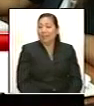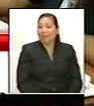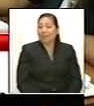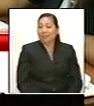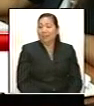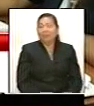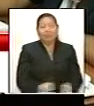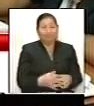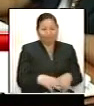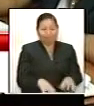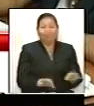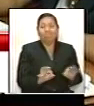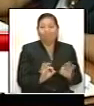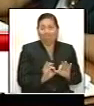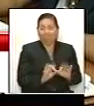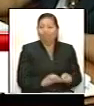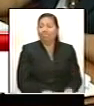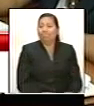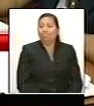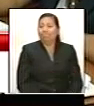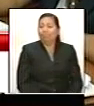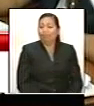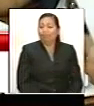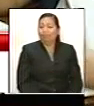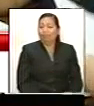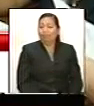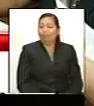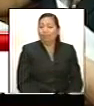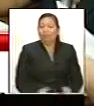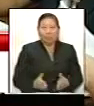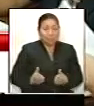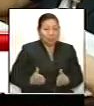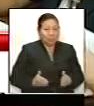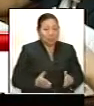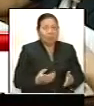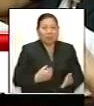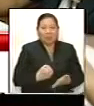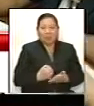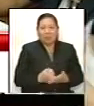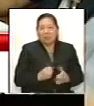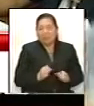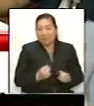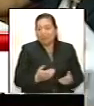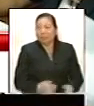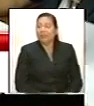es importante, o sea, existe la ruta de atención, existe